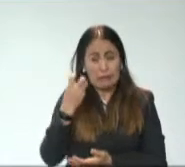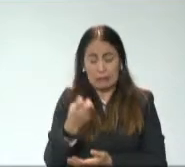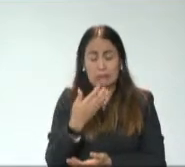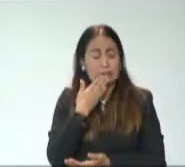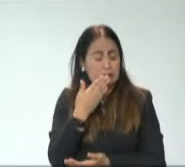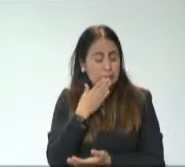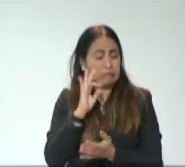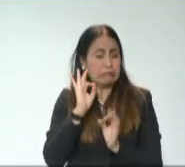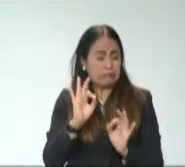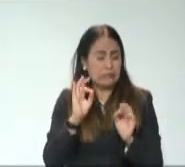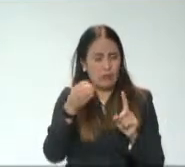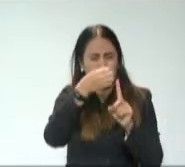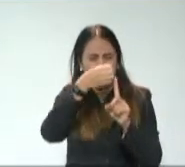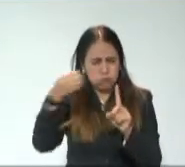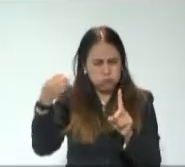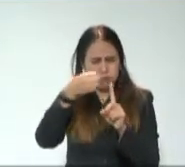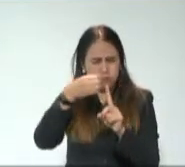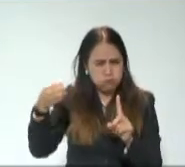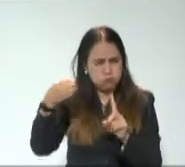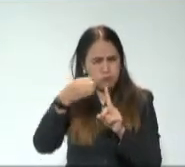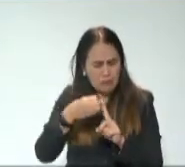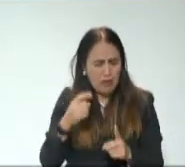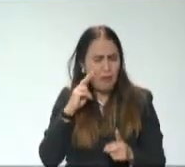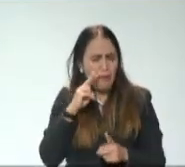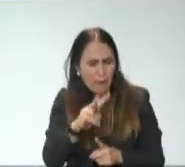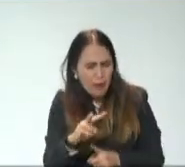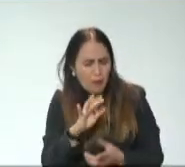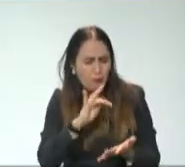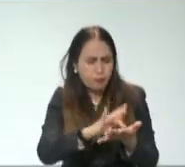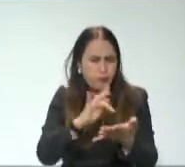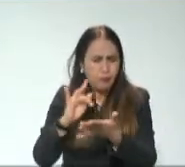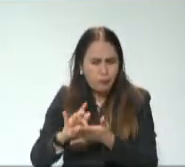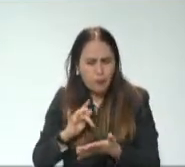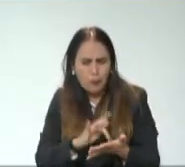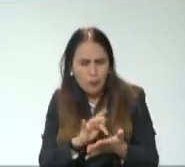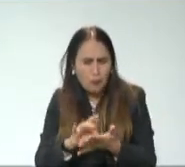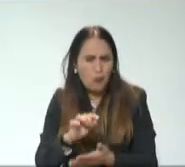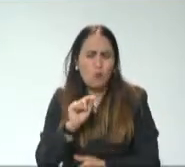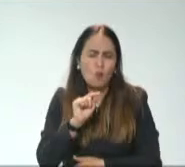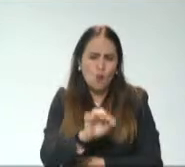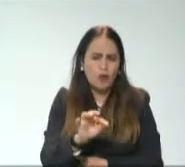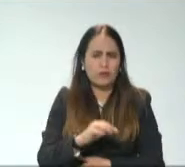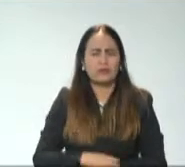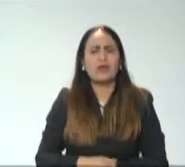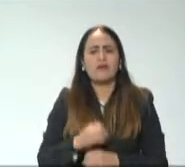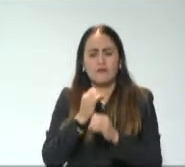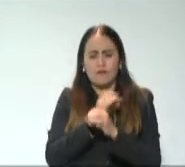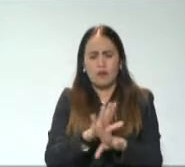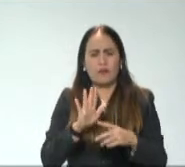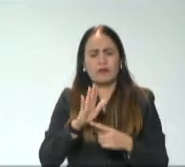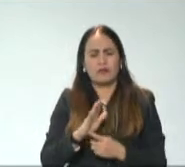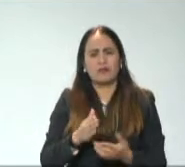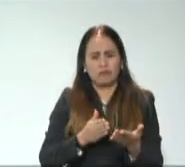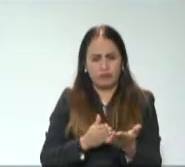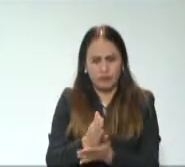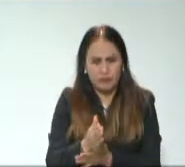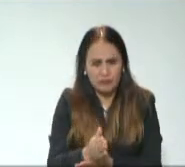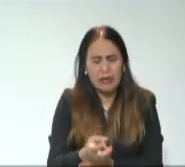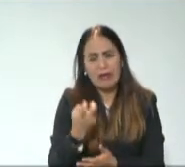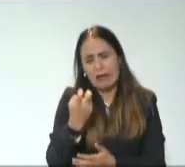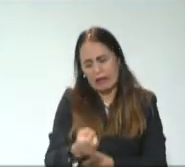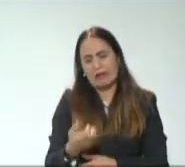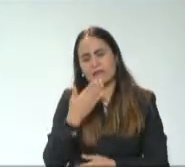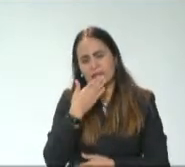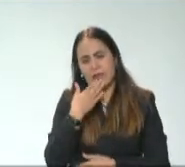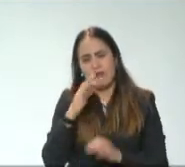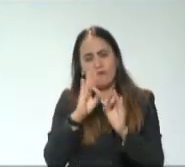muy bien organizada muy muy didáctica porque también la información para que sea accesible tenemos que hacerla en lenguaje